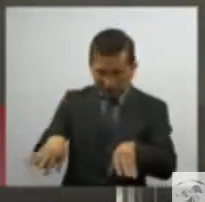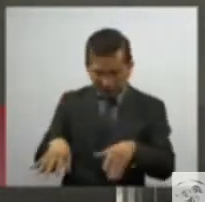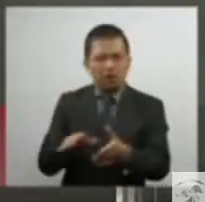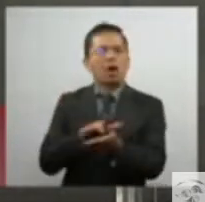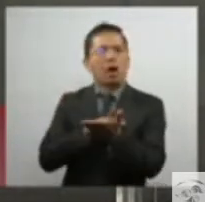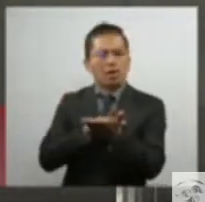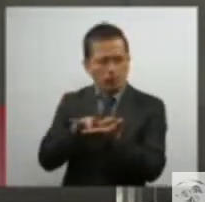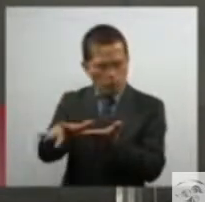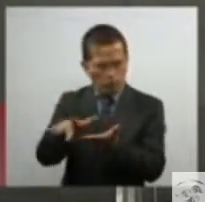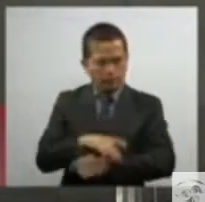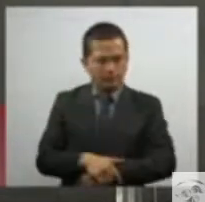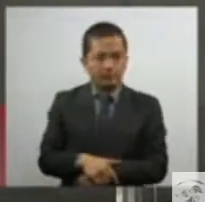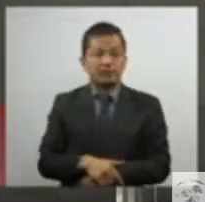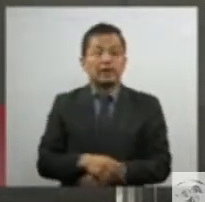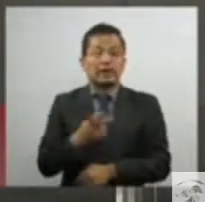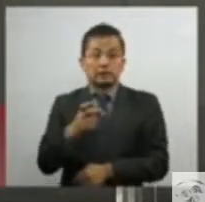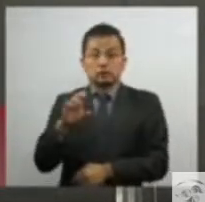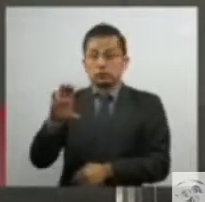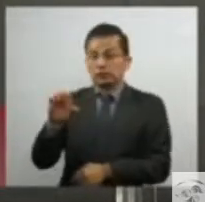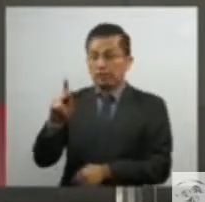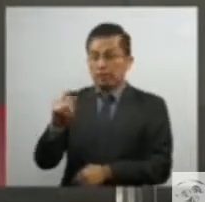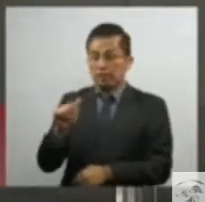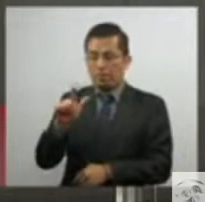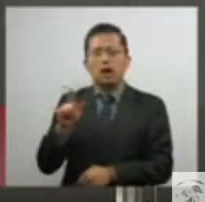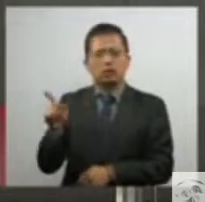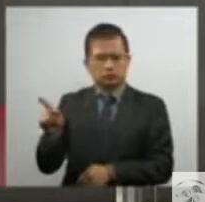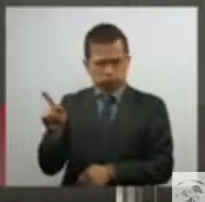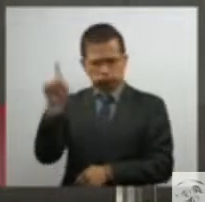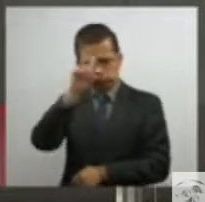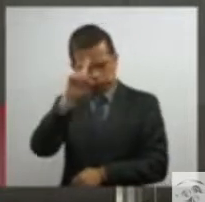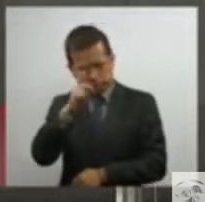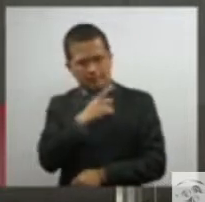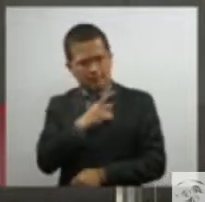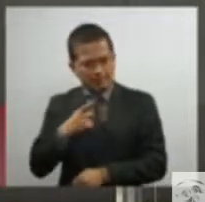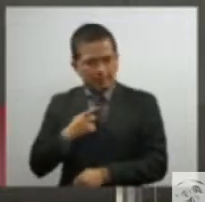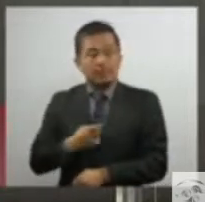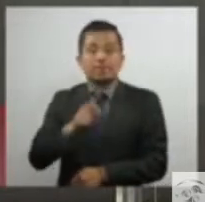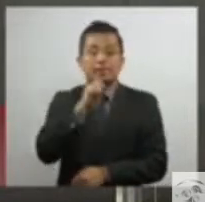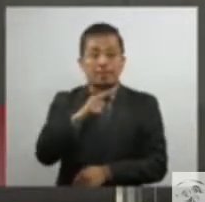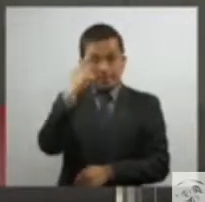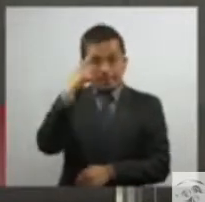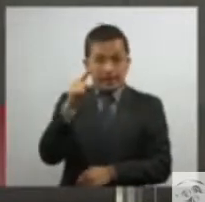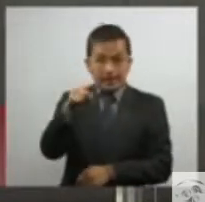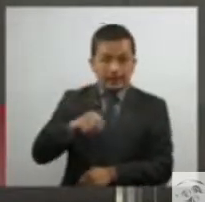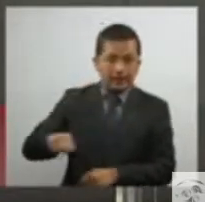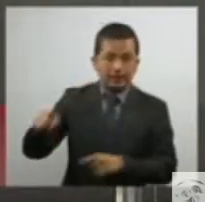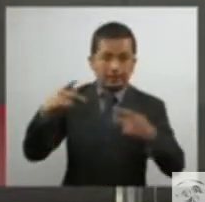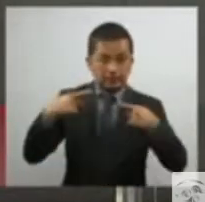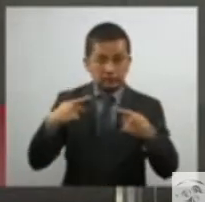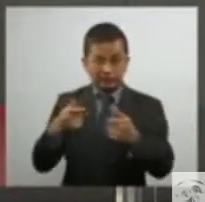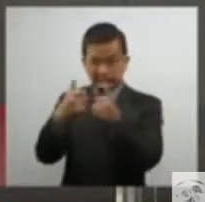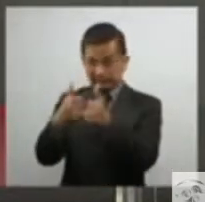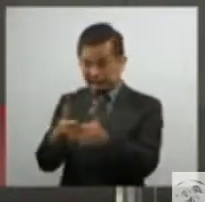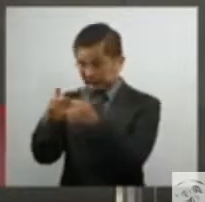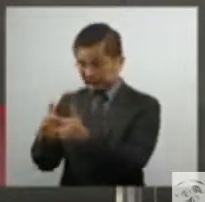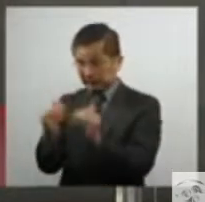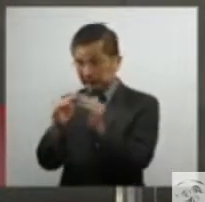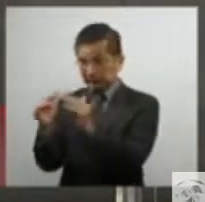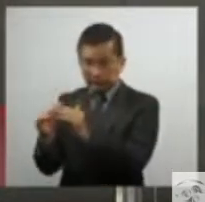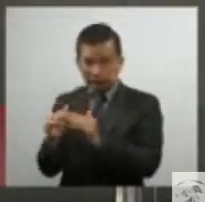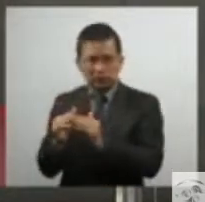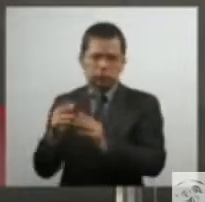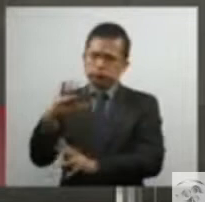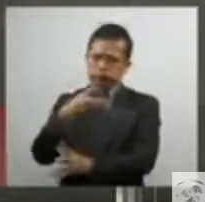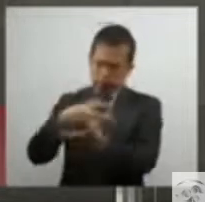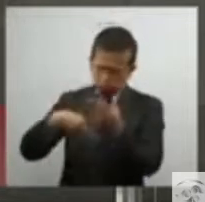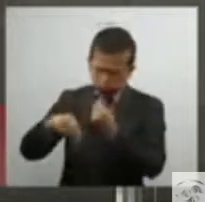una medida recomendada por la CEPAL, es un acto de reciprocidad para quienes se confinaron y hoy puedan contar con